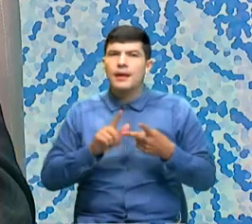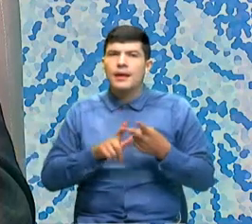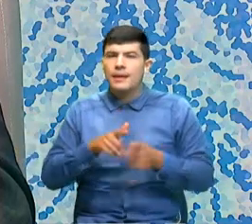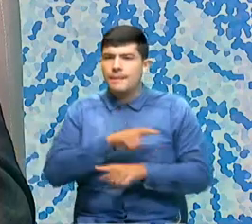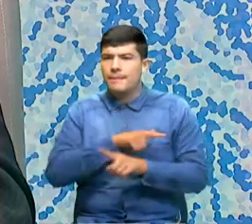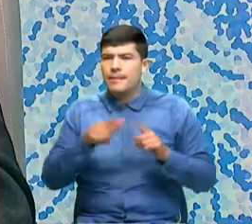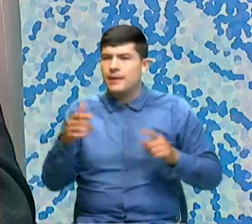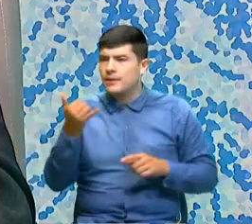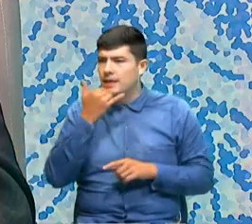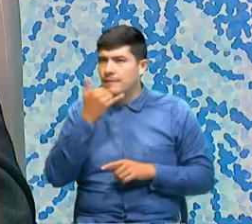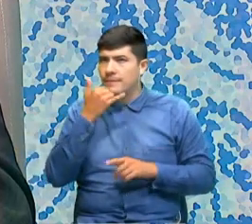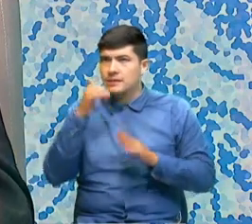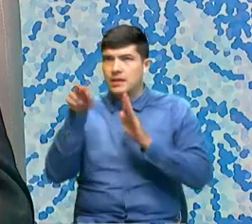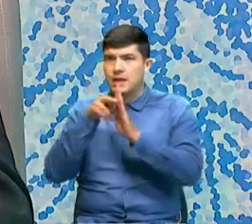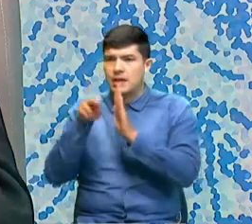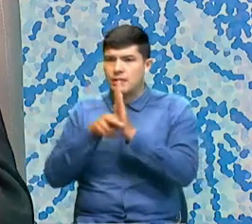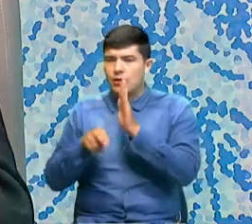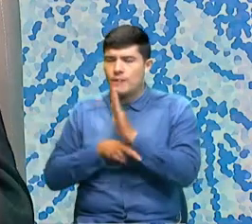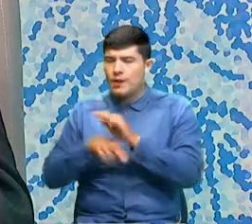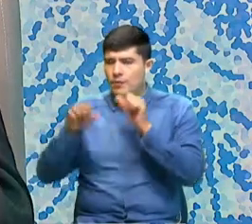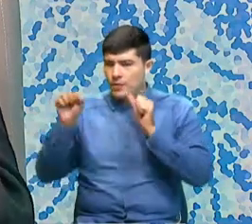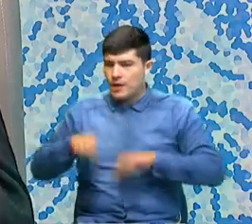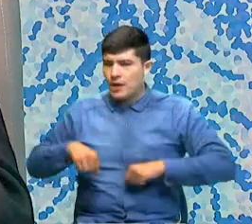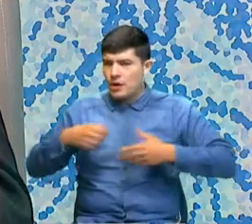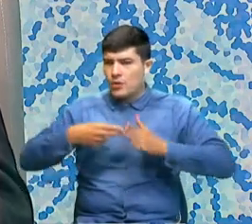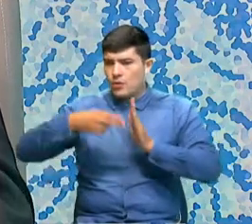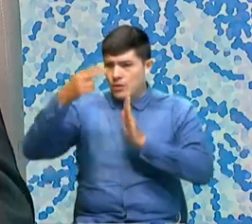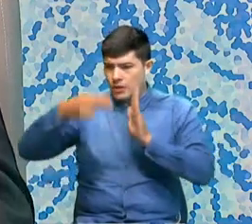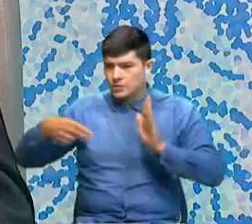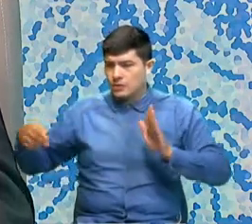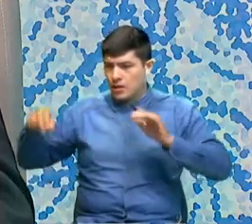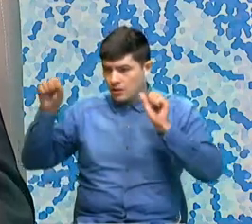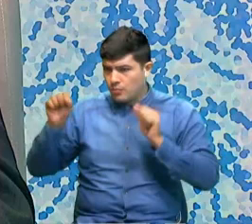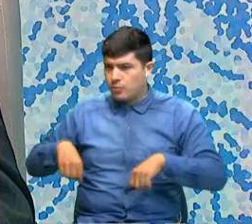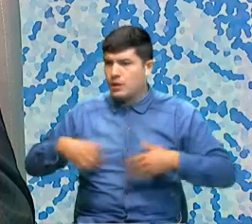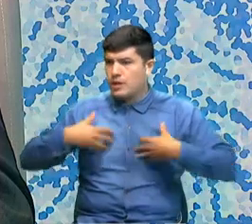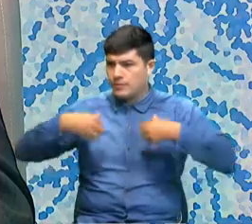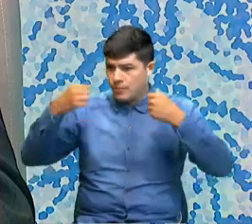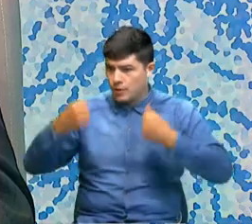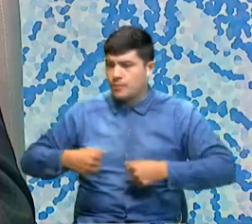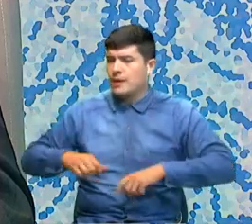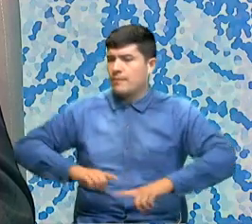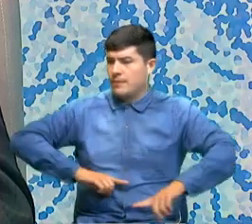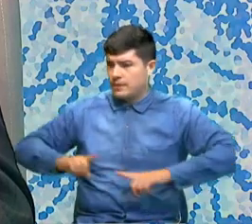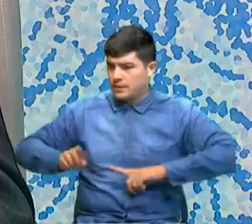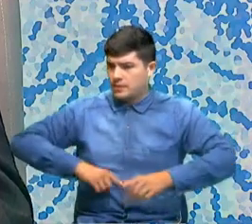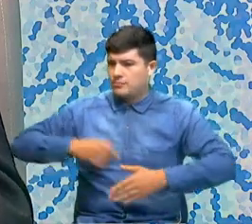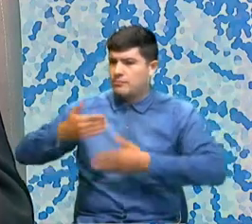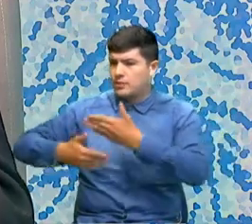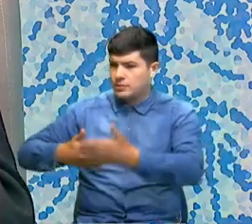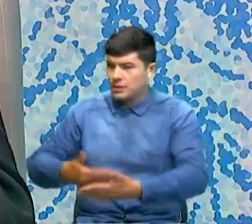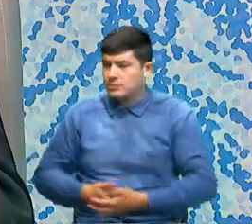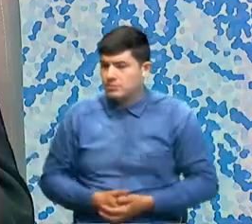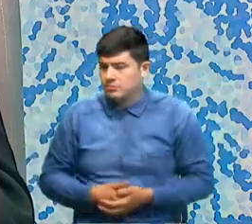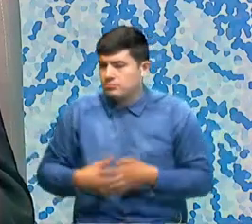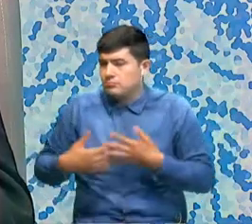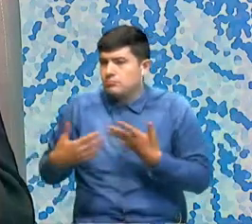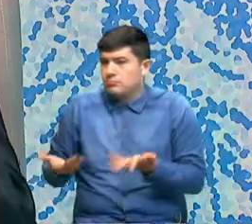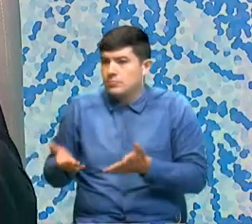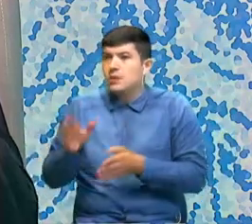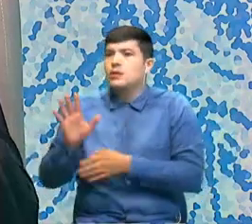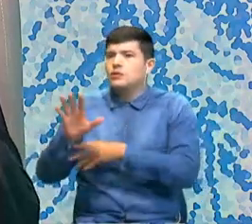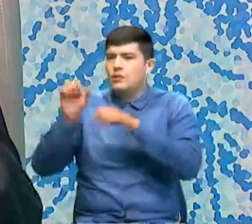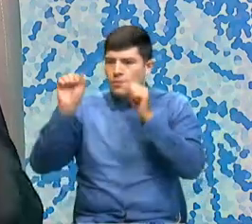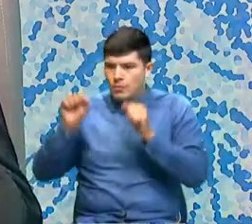los reglamentos de propiedad horizontal pueden crear sus propias estructuras administrativas. Entonces, podrían